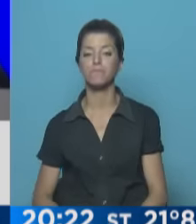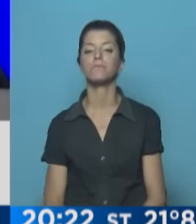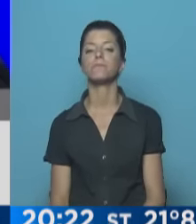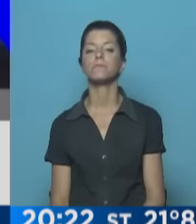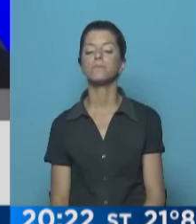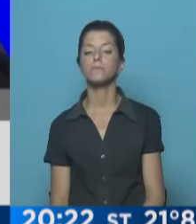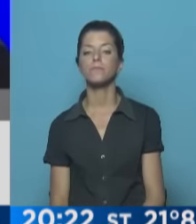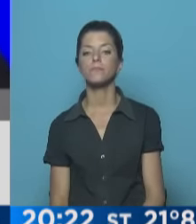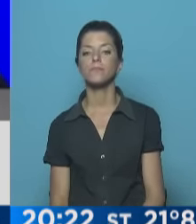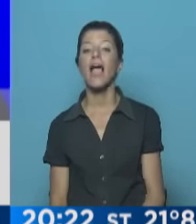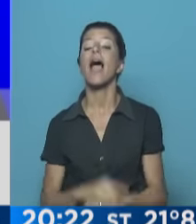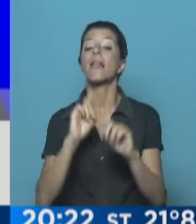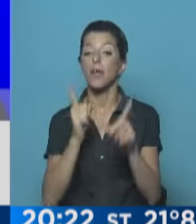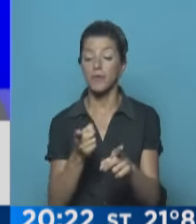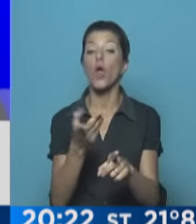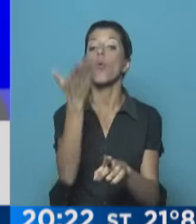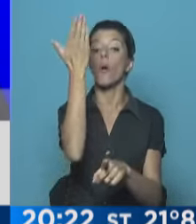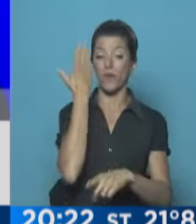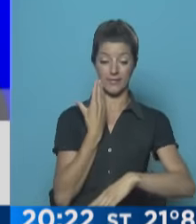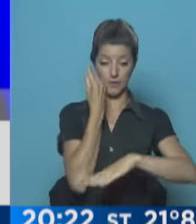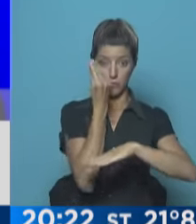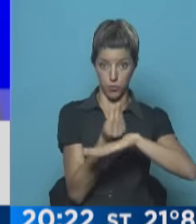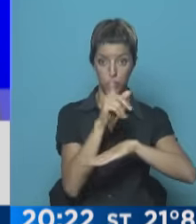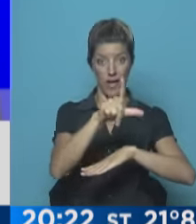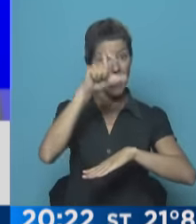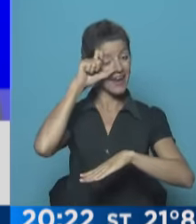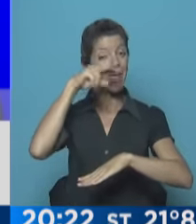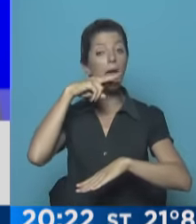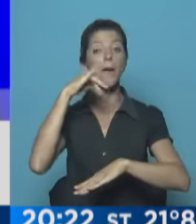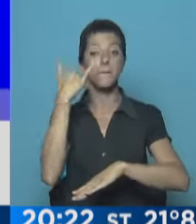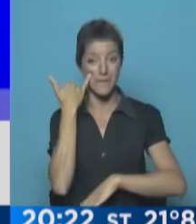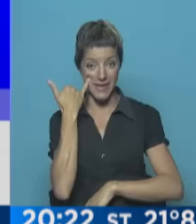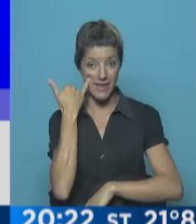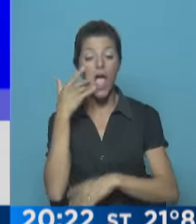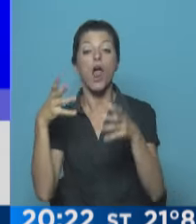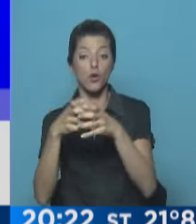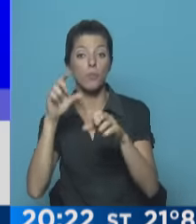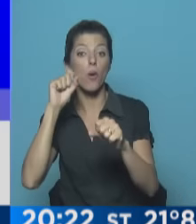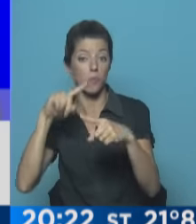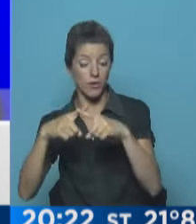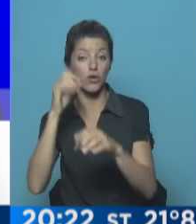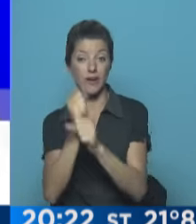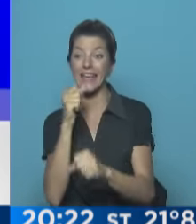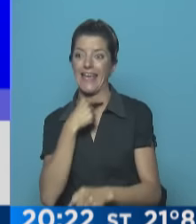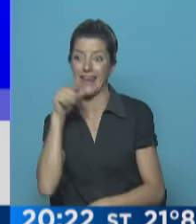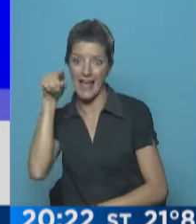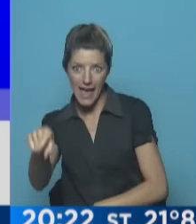hecho, cuando asumió Joaquín Levy, el PT prefería a Nelson Barbosa, que